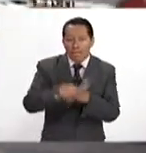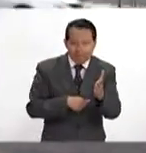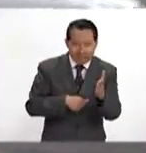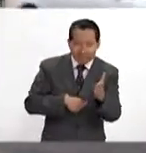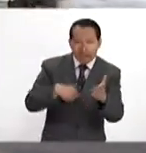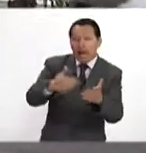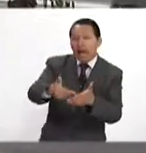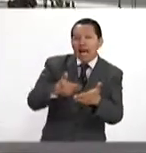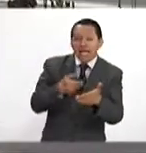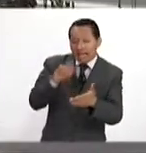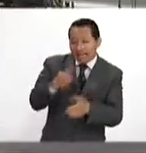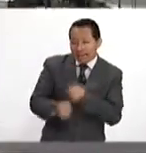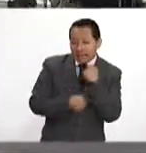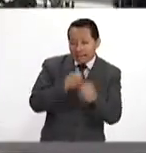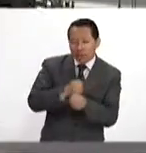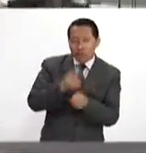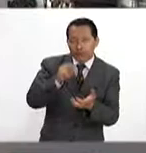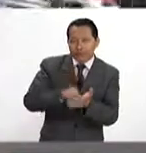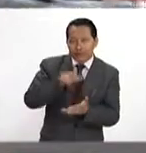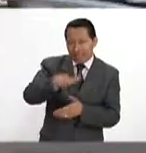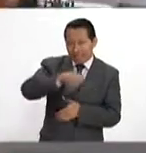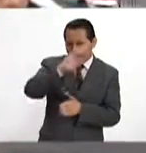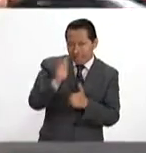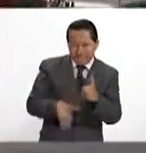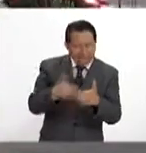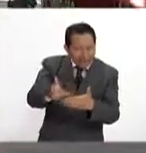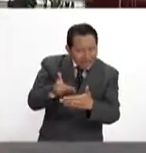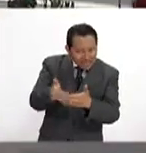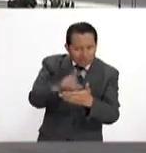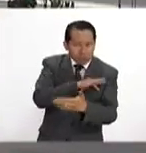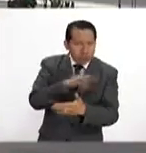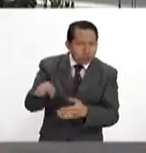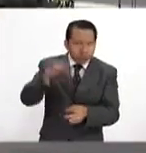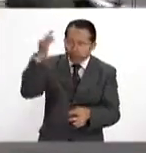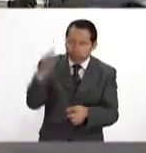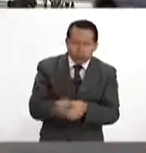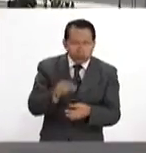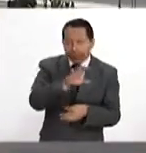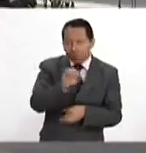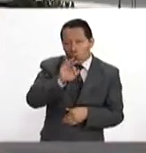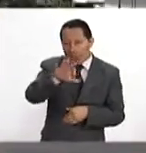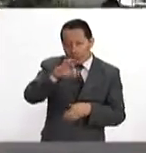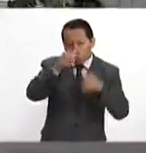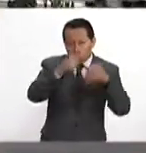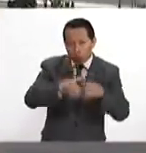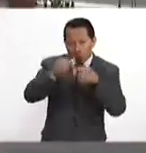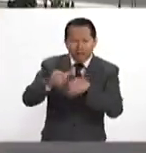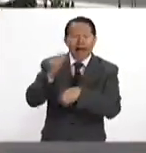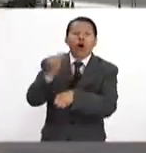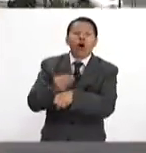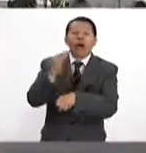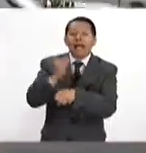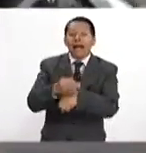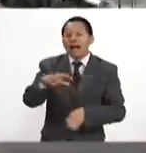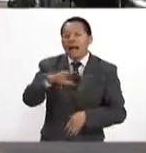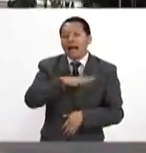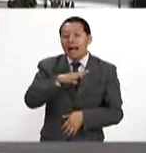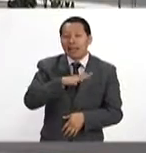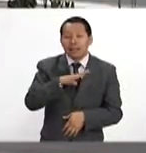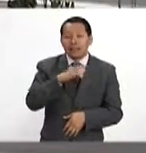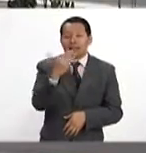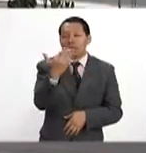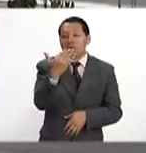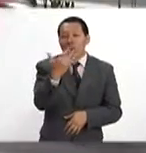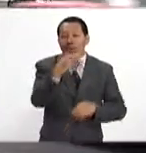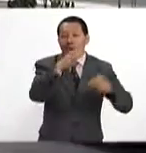de que termine este año 2017, tener las 545 columnas. Actualmente hay